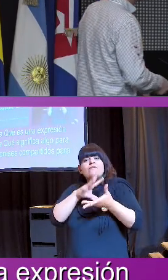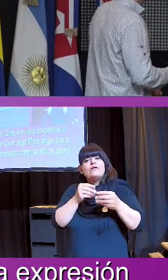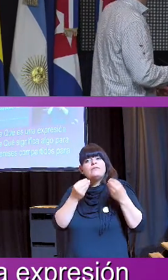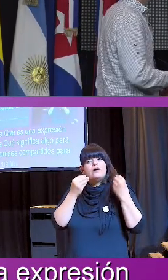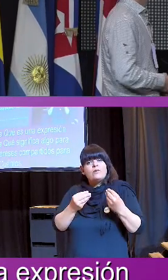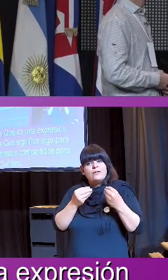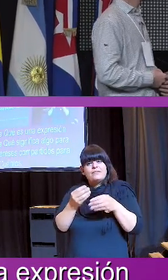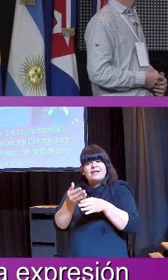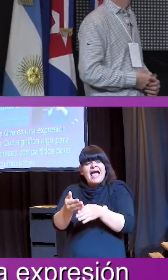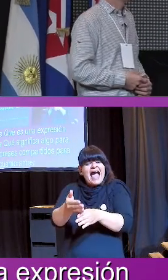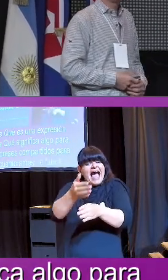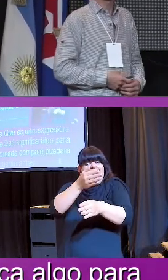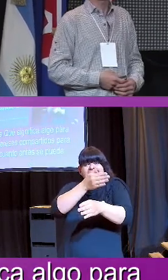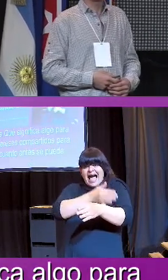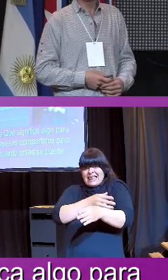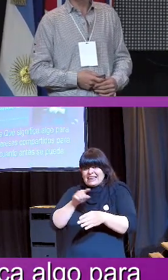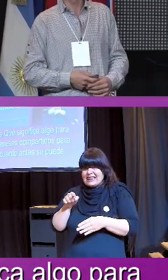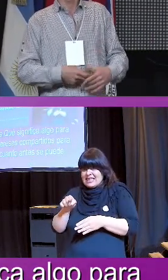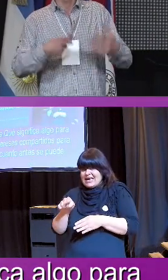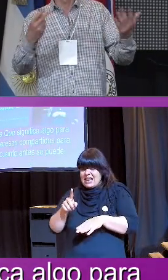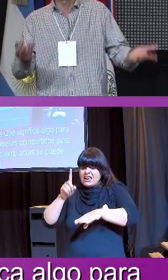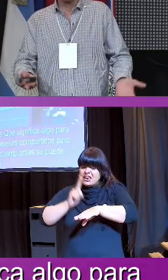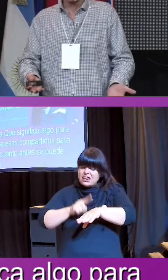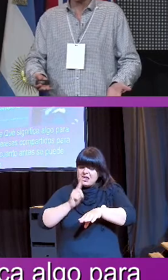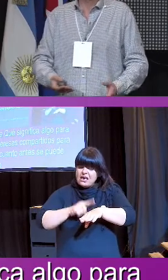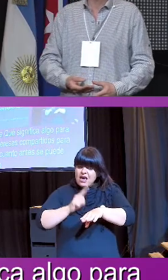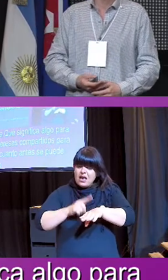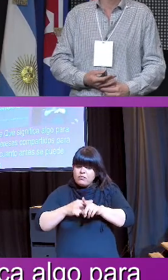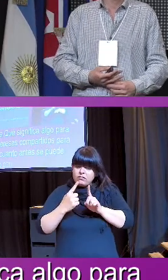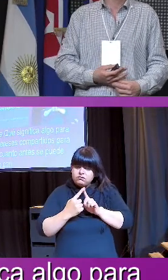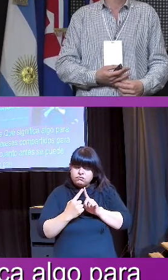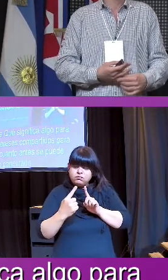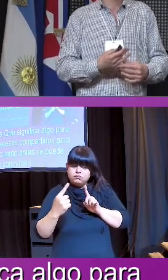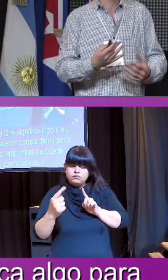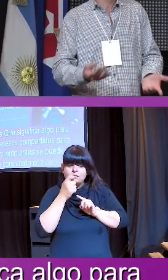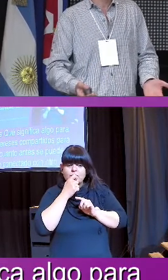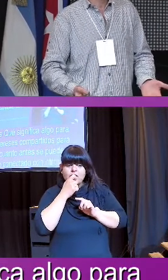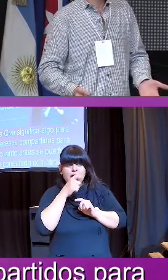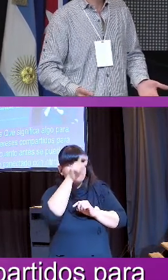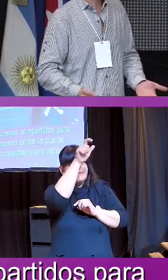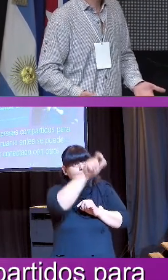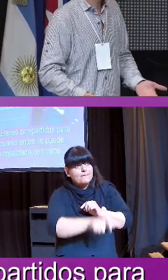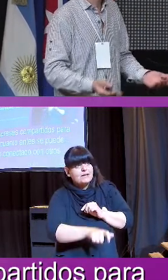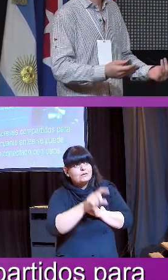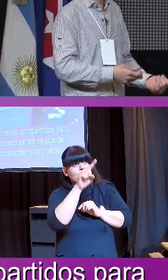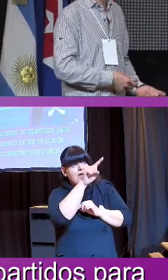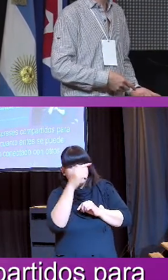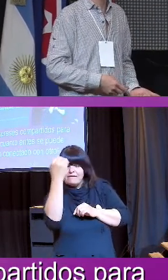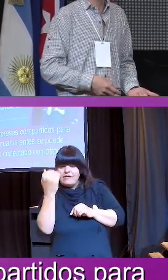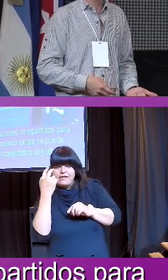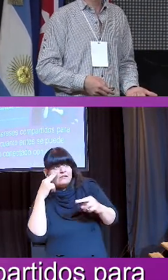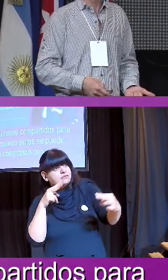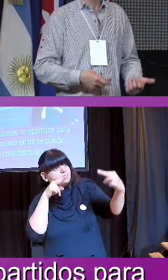Cuanto antes se puede hacer que el niño pase más tiempo conectado con otros, mirándolos a los ojos y siguiendo